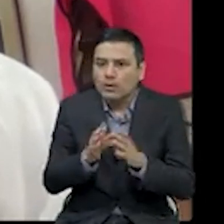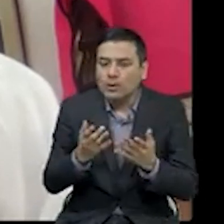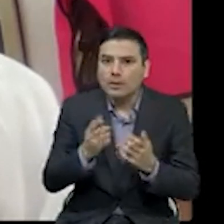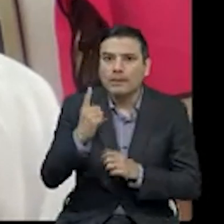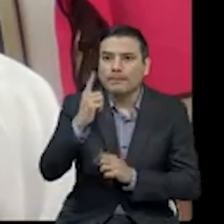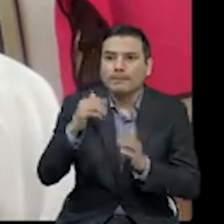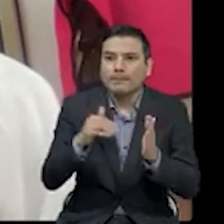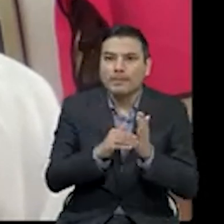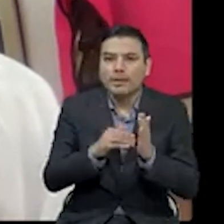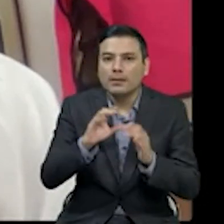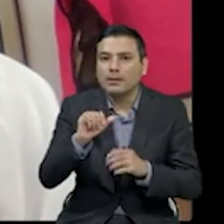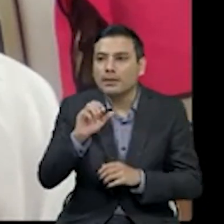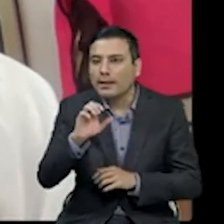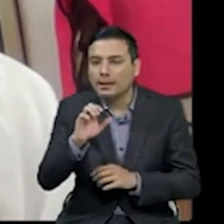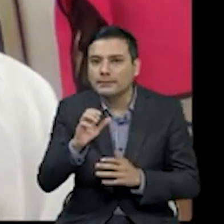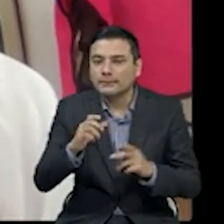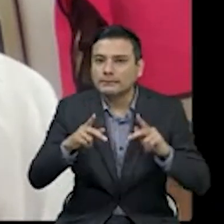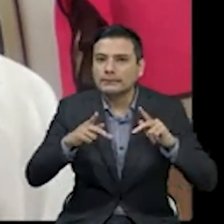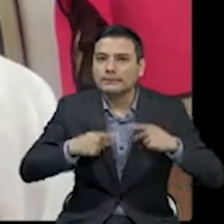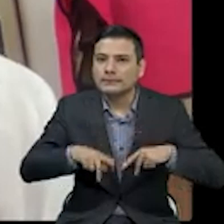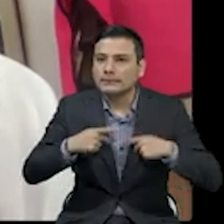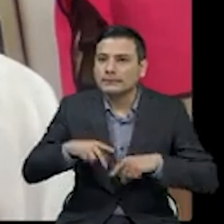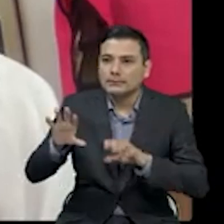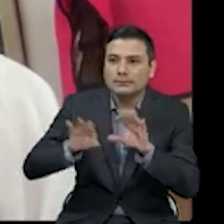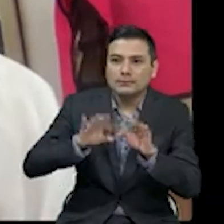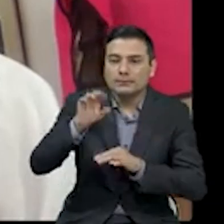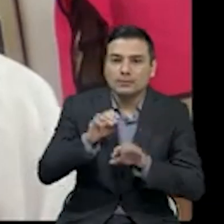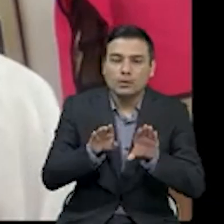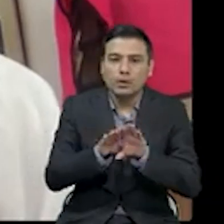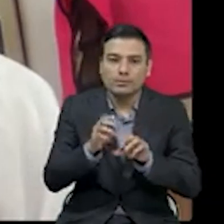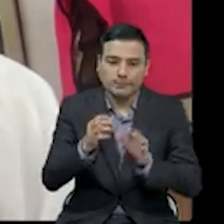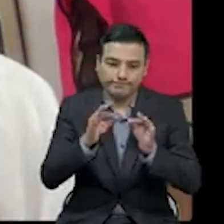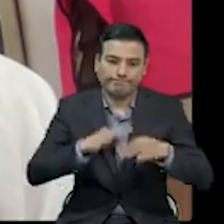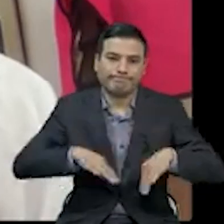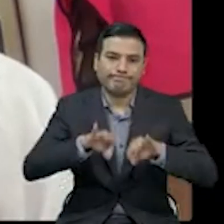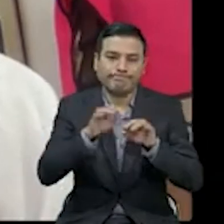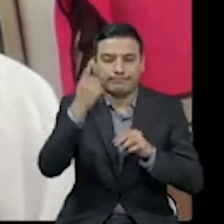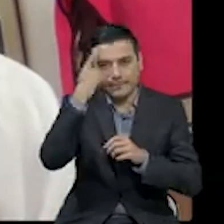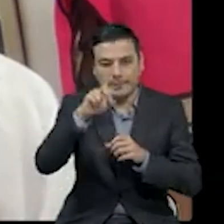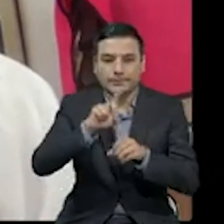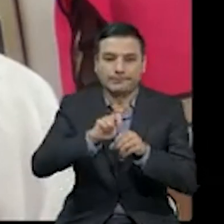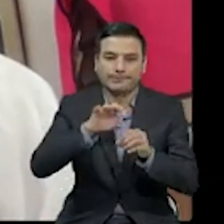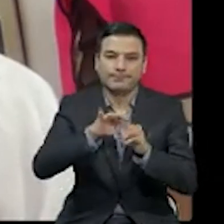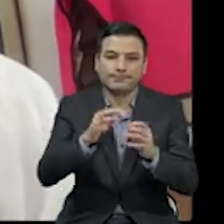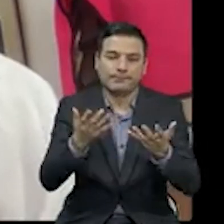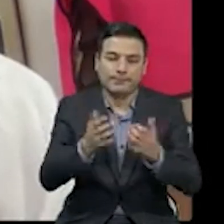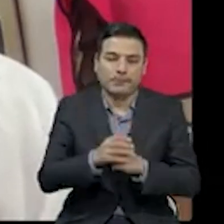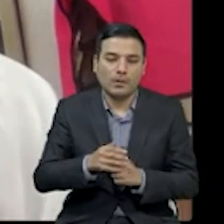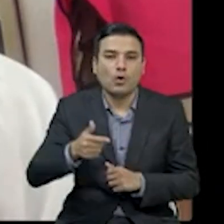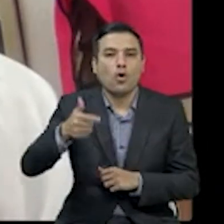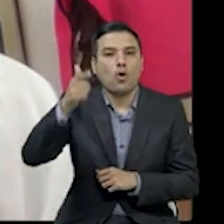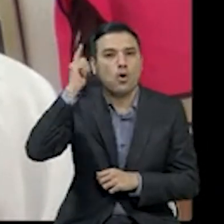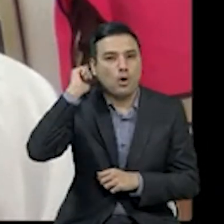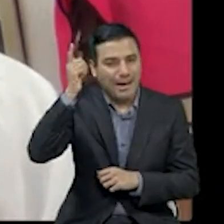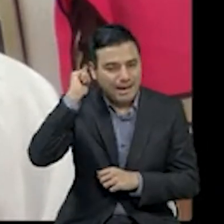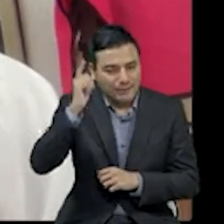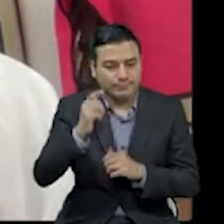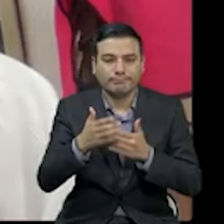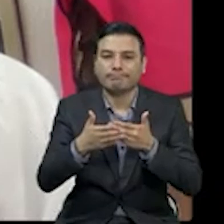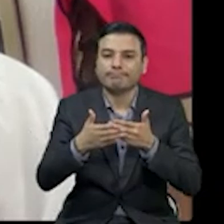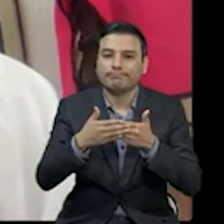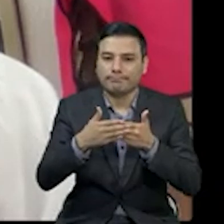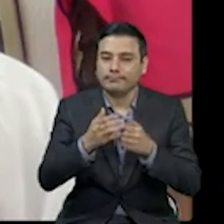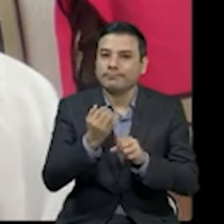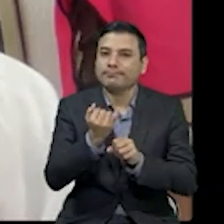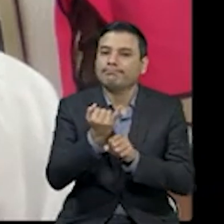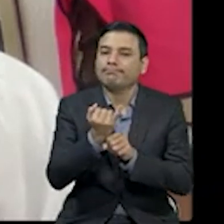de 1,000 CAEs para que son pieza clave para la jornada electoral. Ojalá que los estudios y evaluaciones que nos